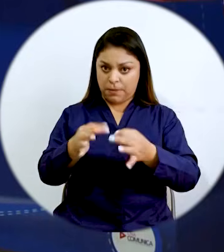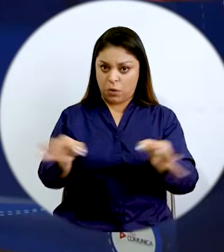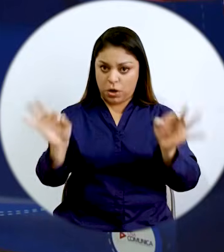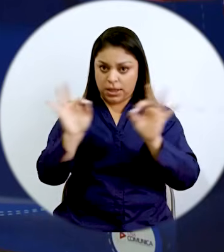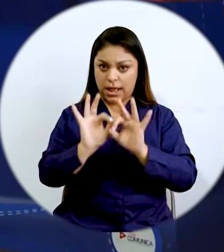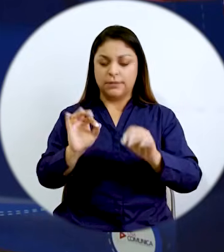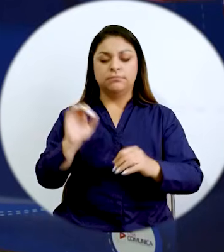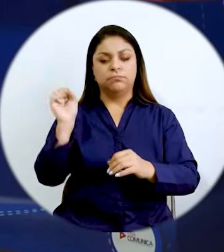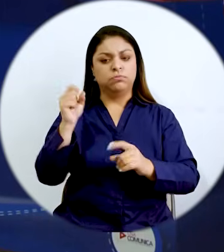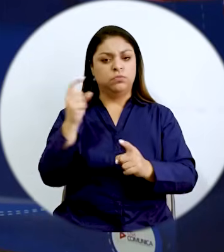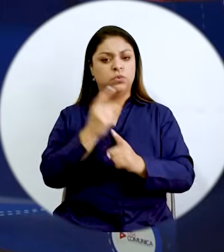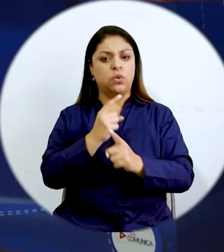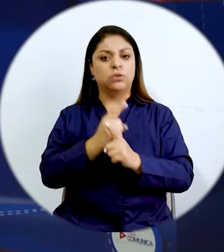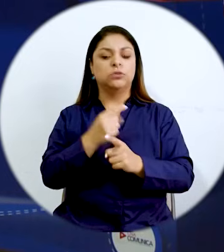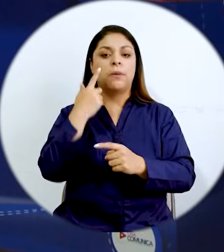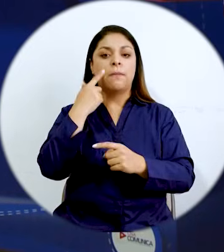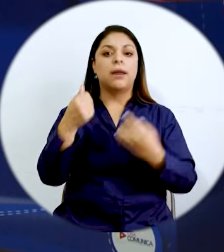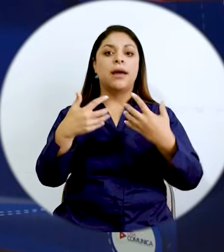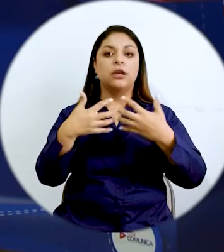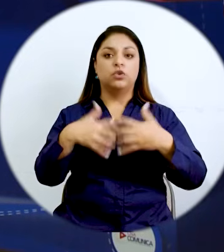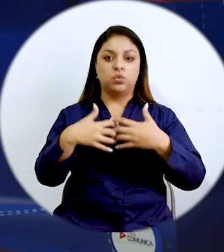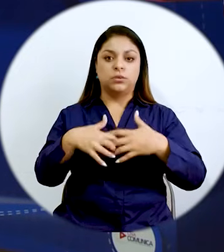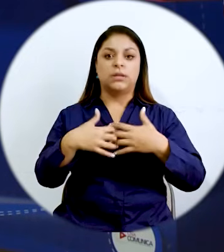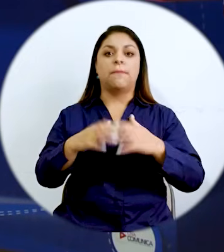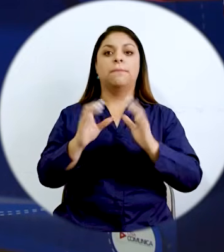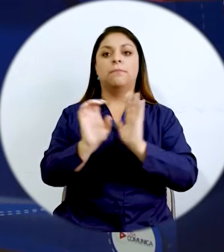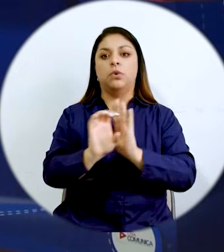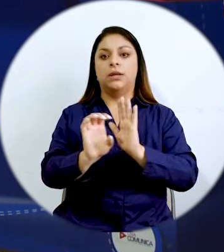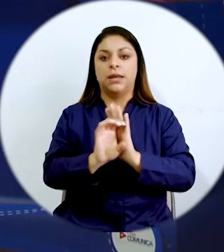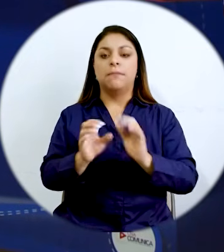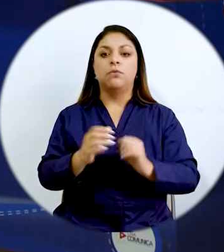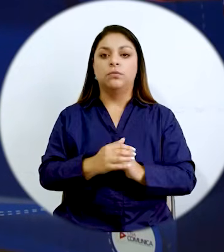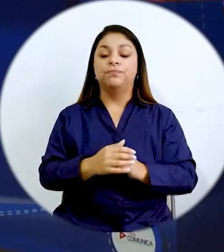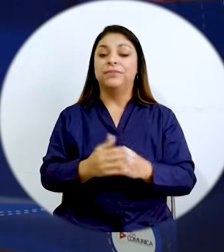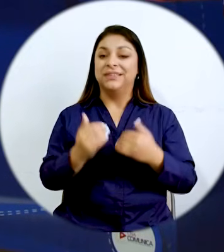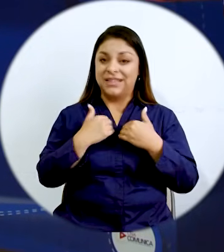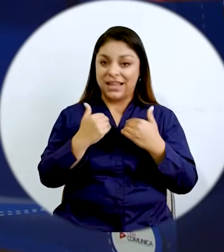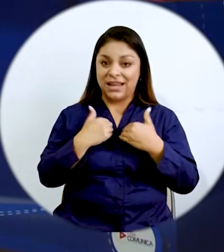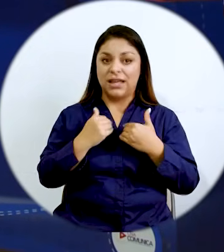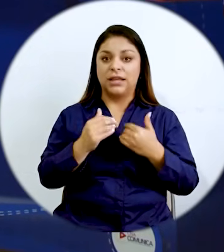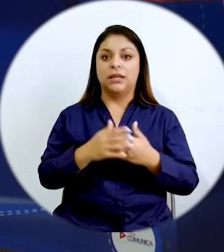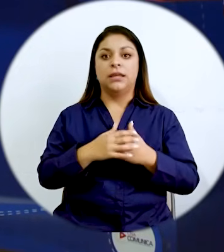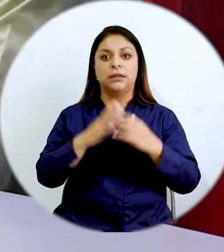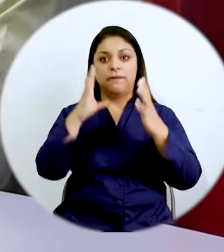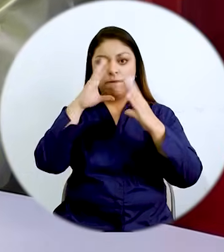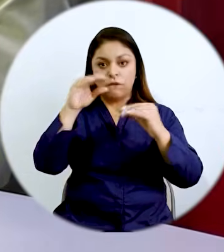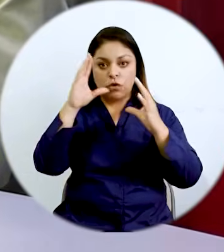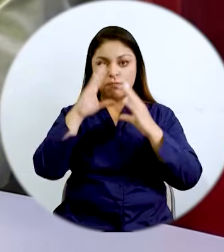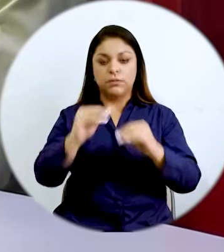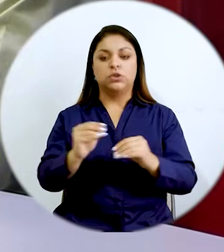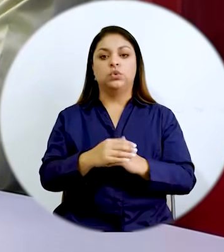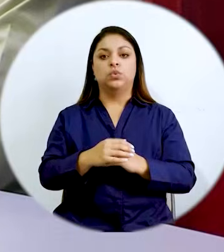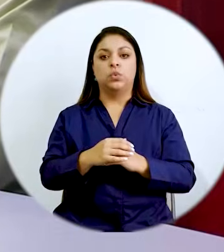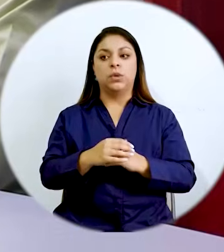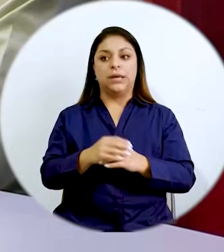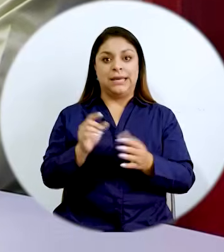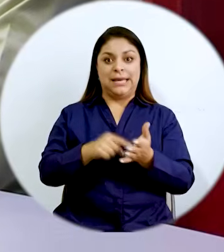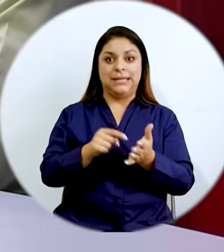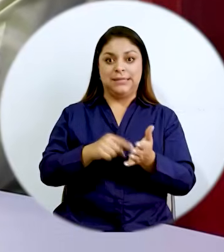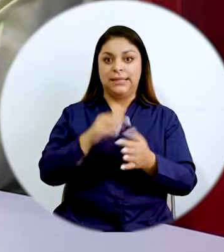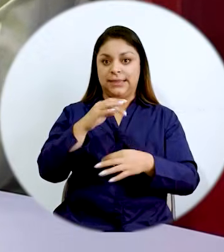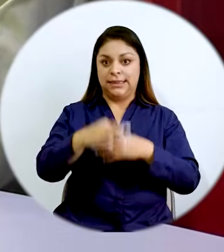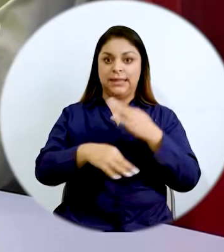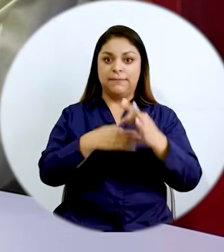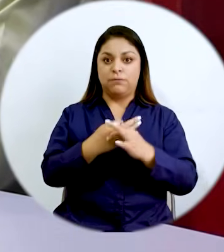Sí, totalmente. Para la industria, por ejemplo, poder contar con información de